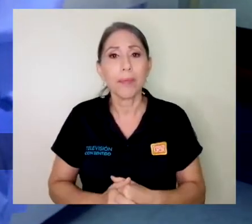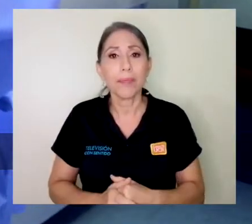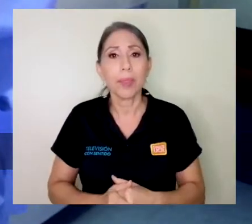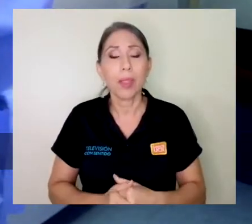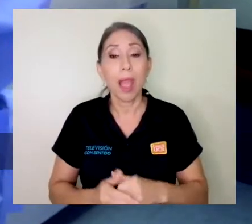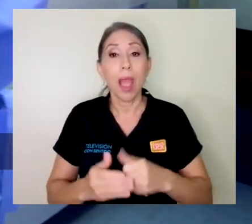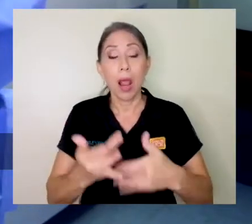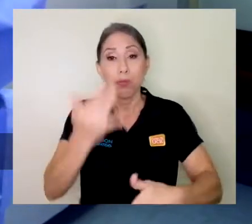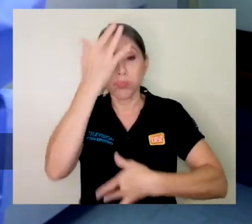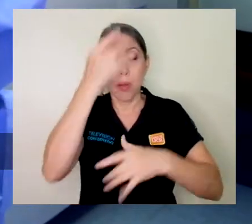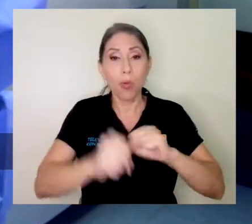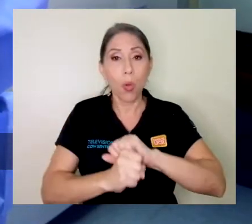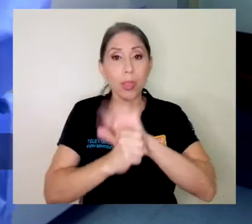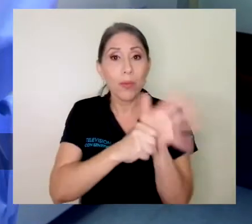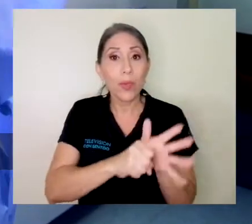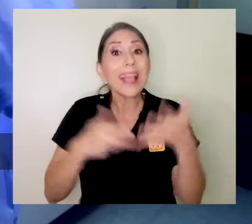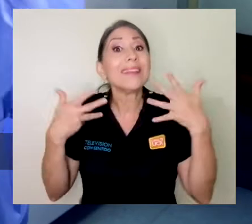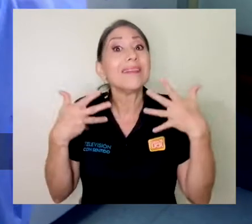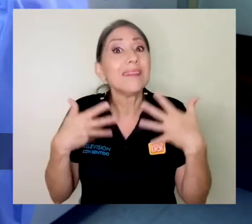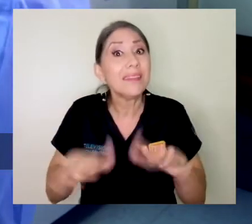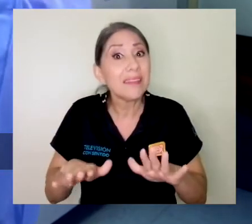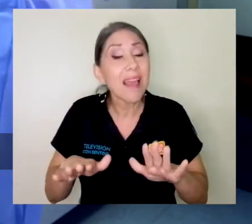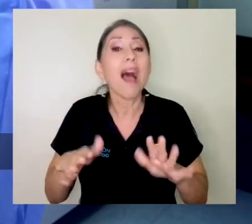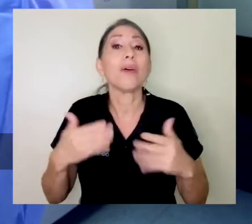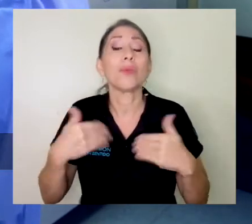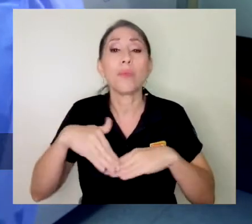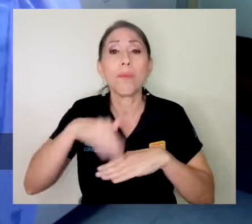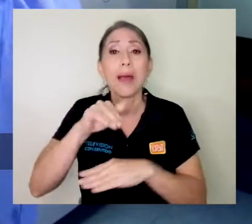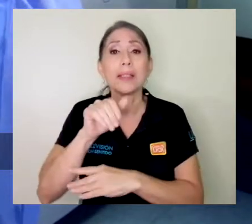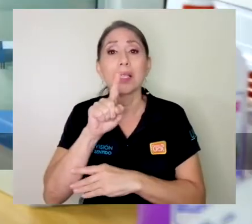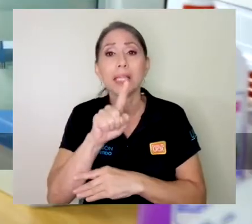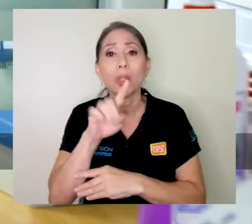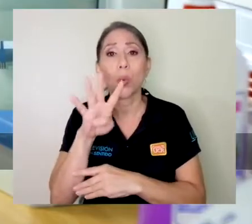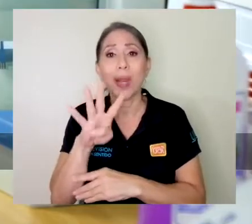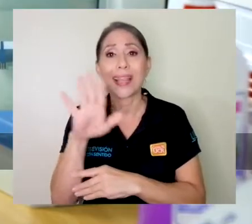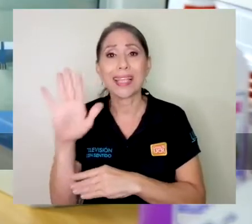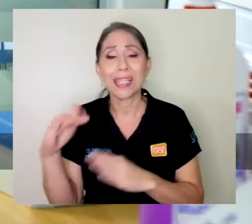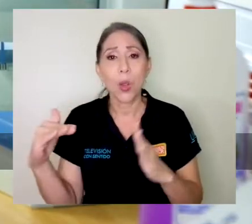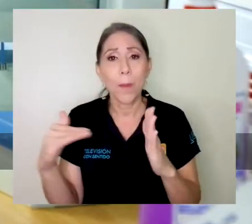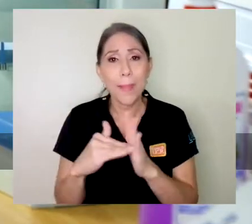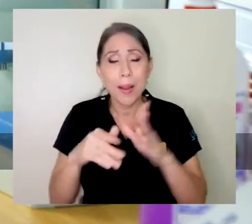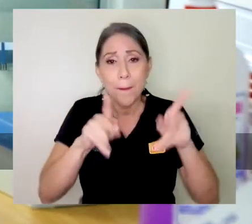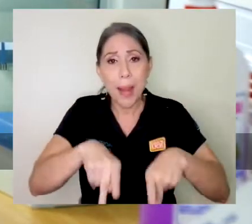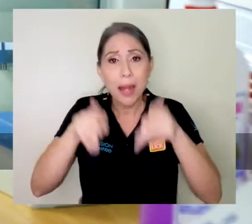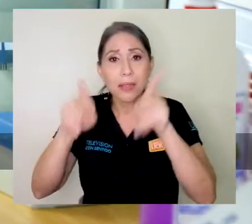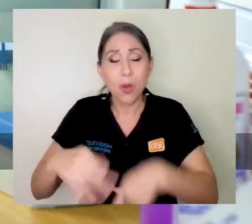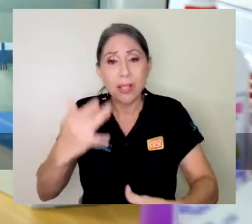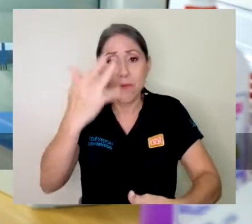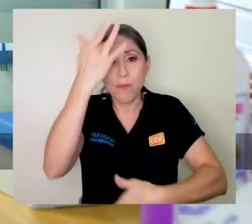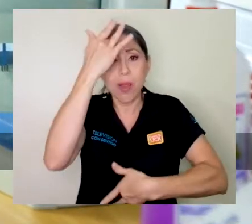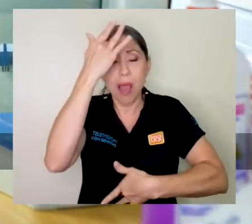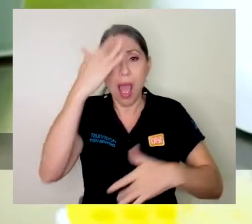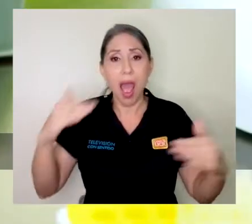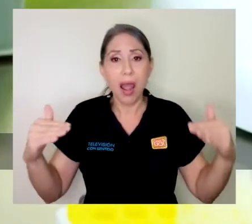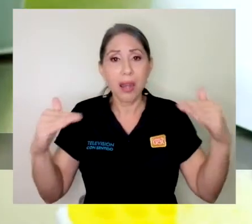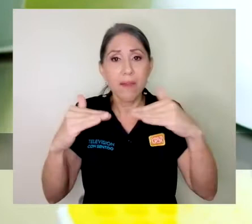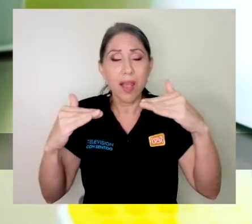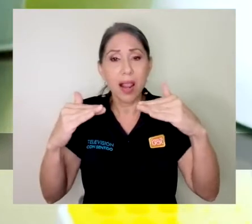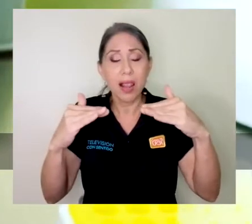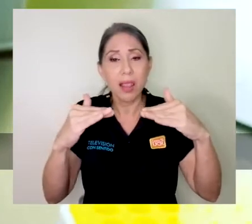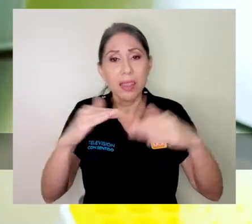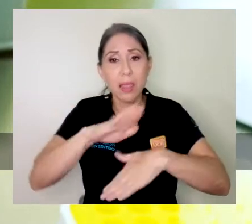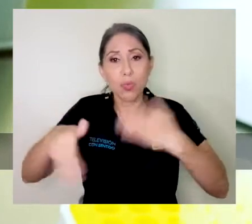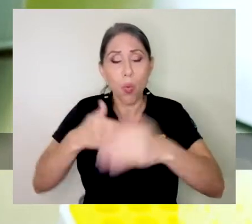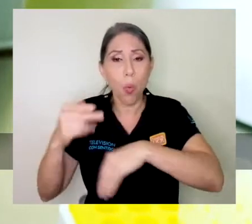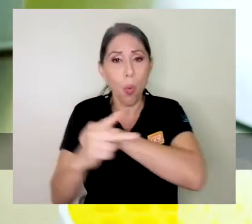La pandemia de COVID-19 ya superó los 145,000 casos de personas contagiadas a nivel nacional.